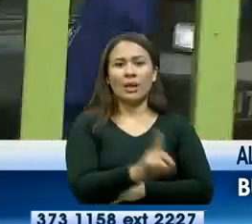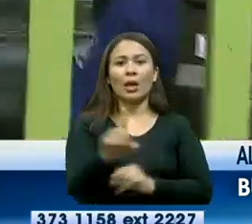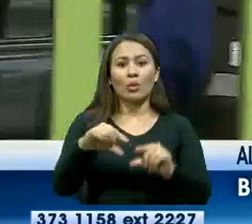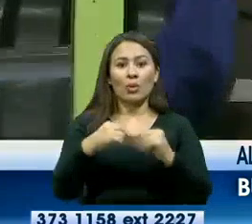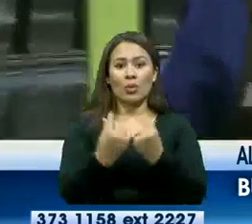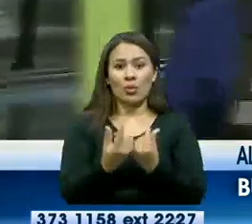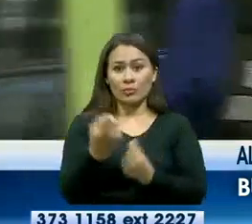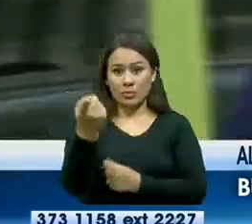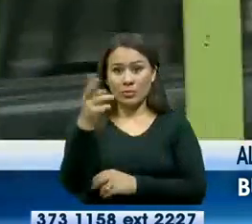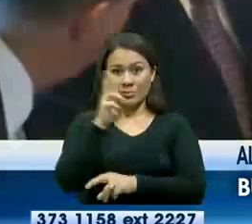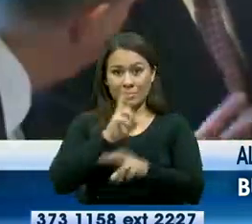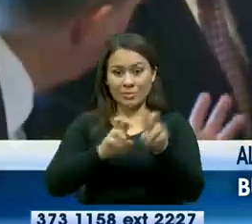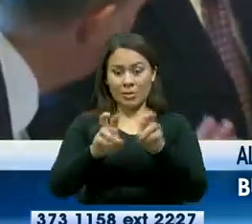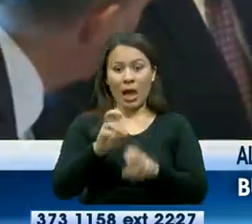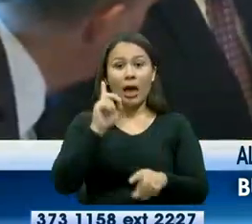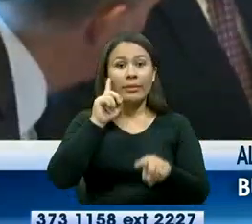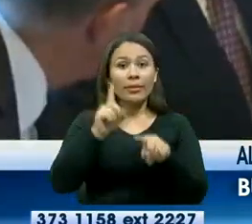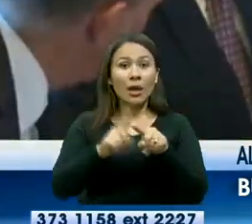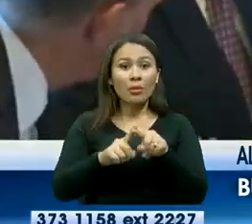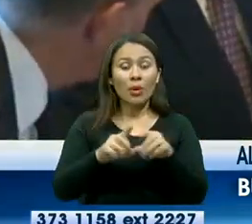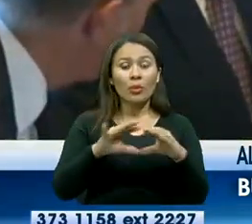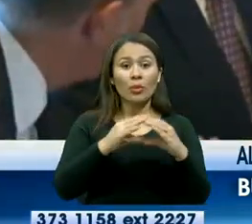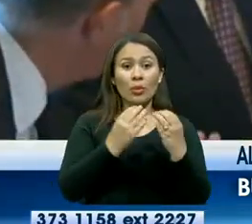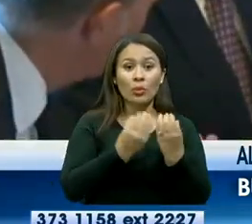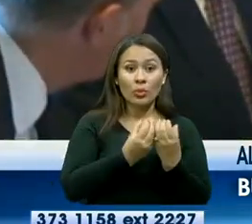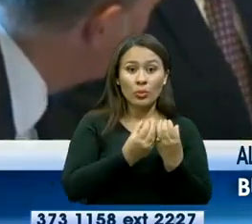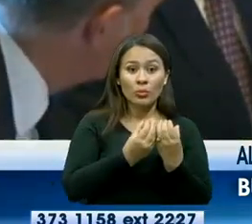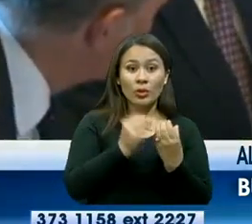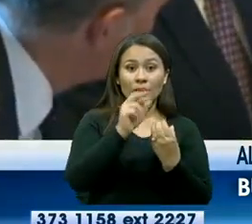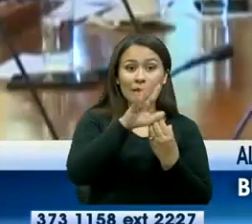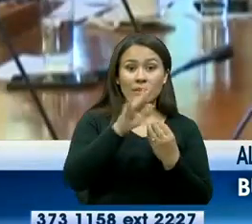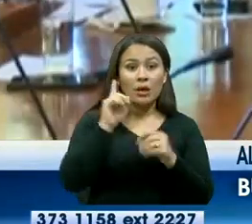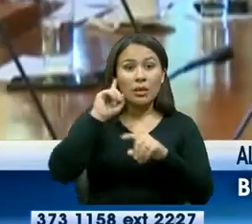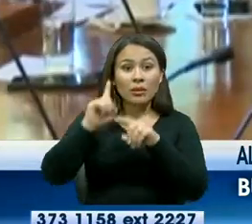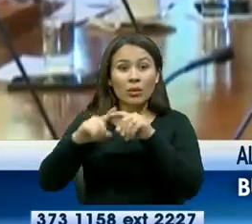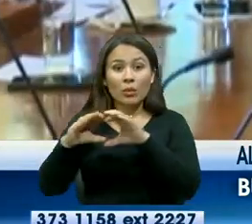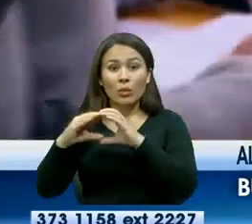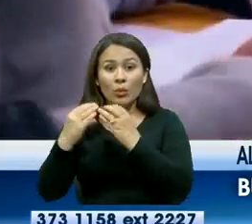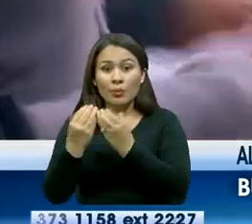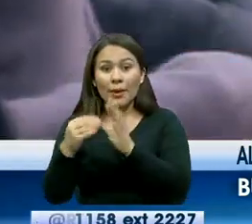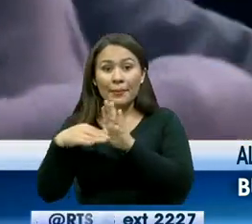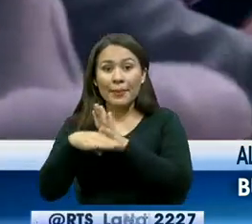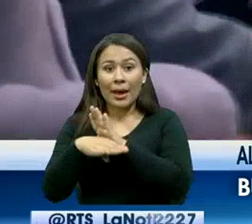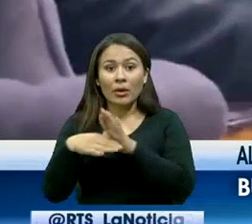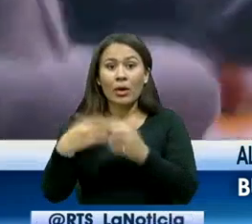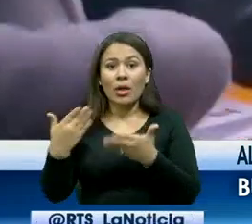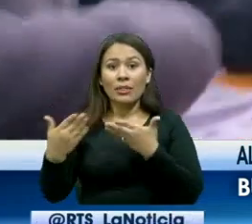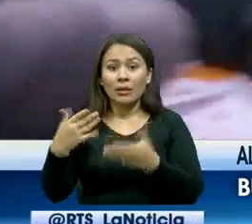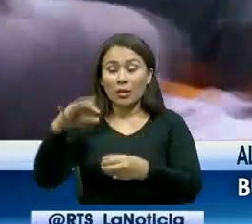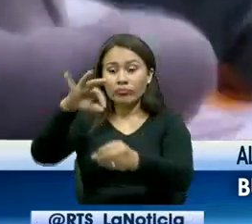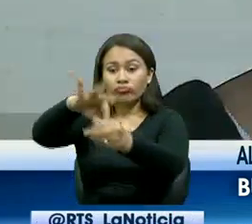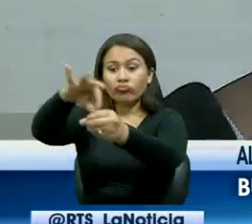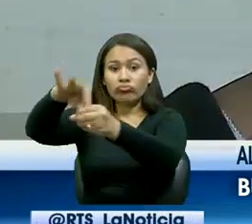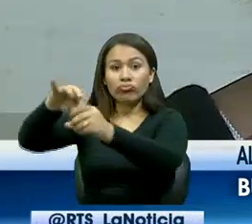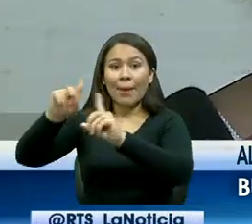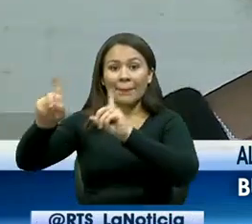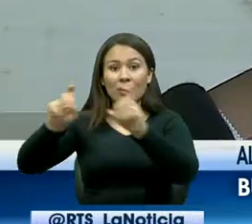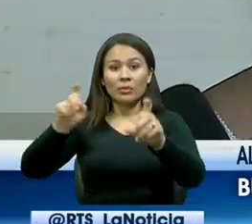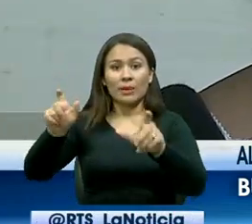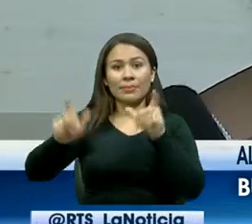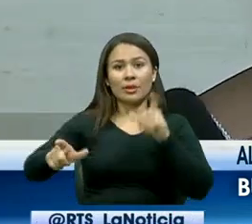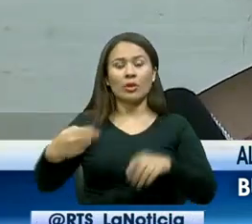se revisaron los últimos acuerdos entre el régimen y los bancos, además del posible llamado a una consulta popular.